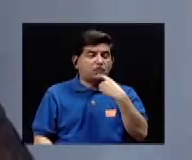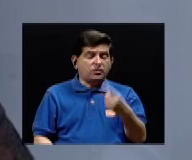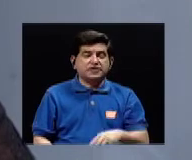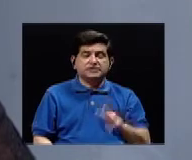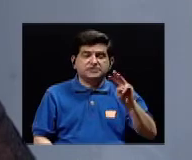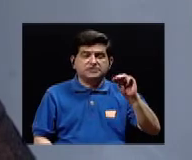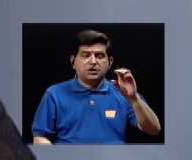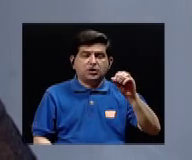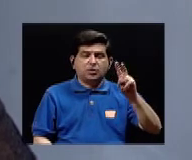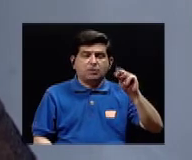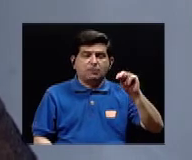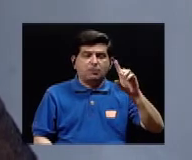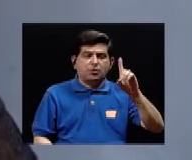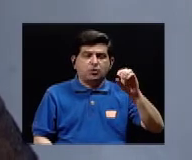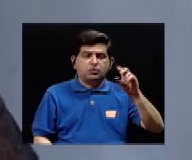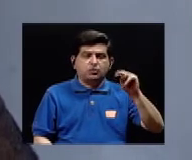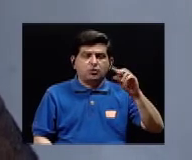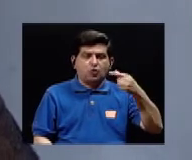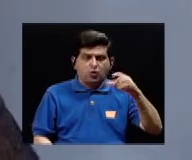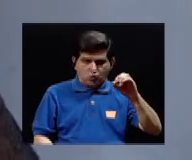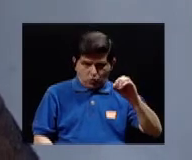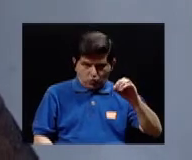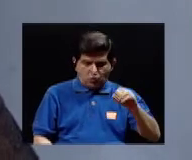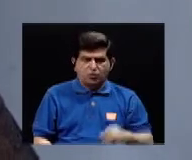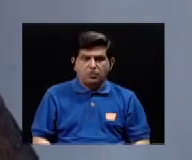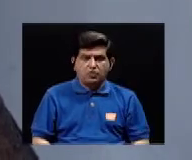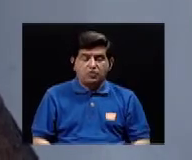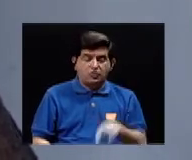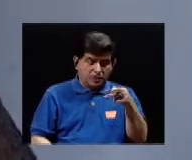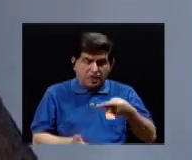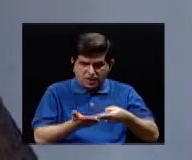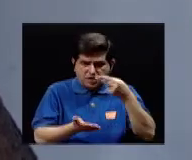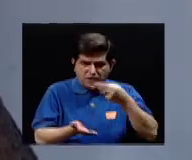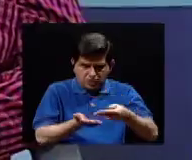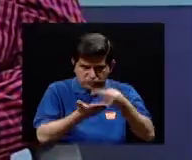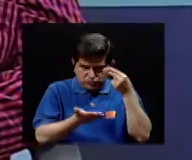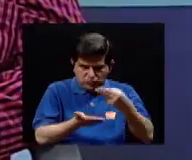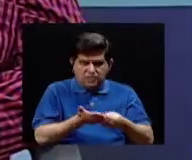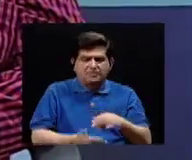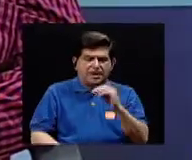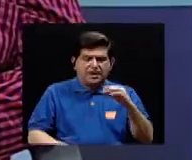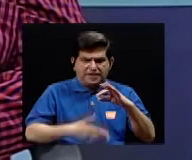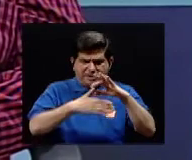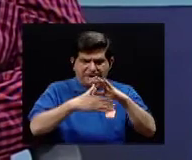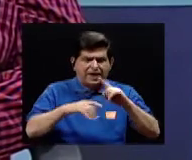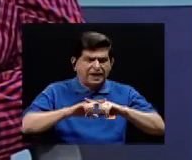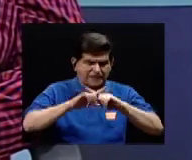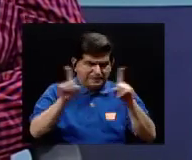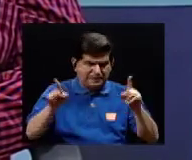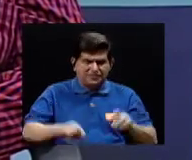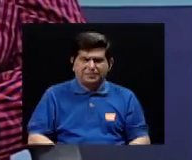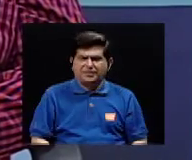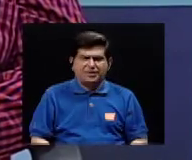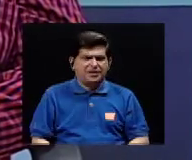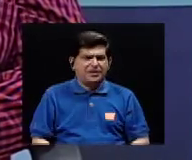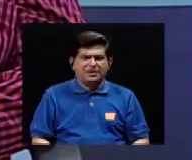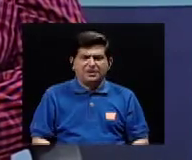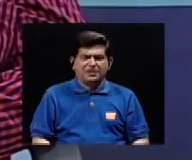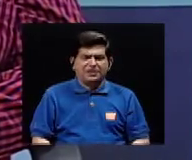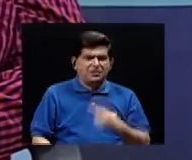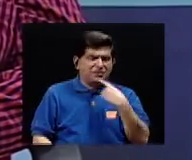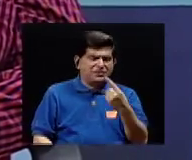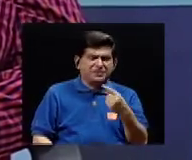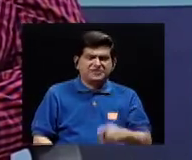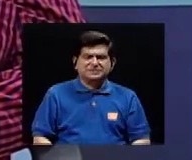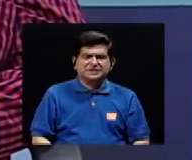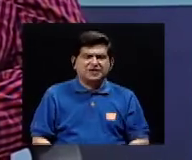al decir mondongo, digo, la sopa de mondongo y el mondongo, pero tan lejano del si no es